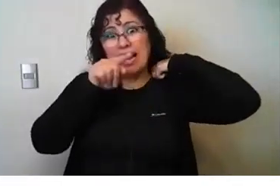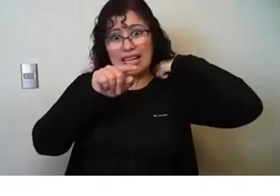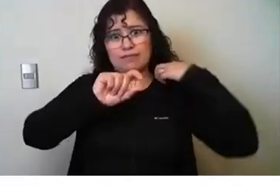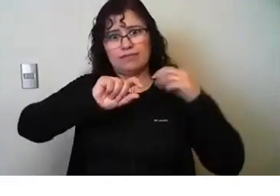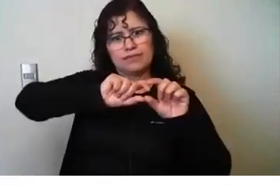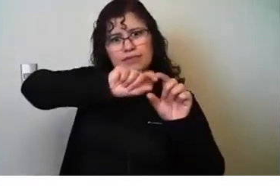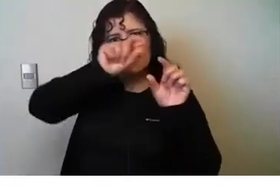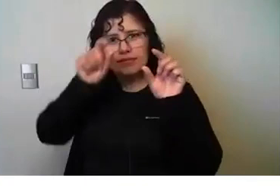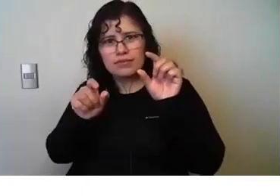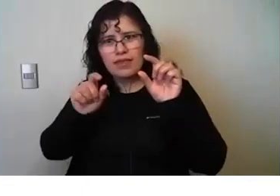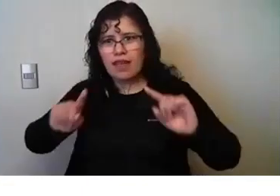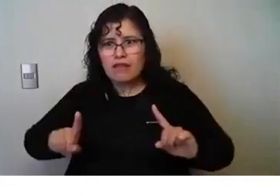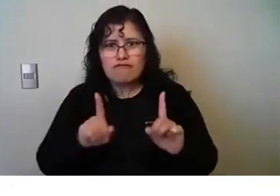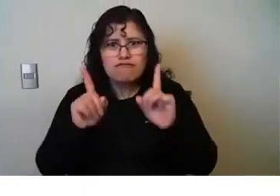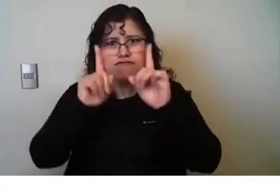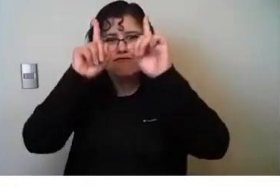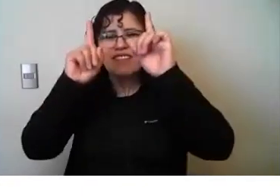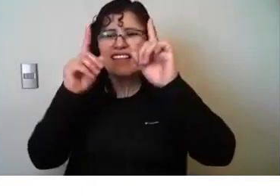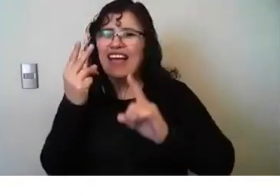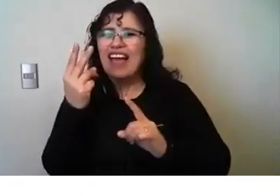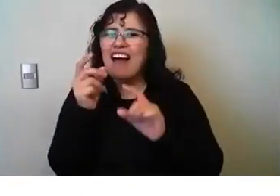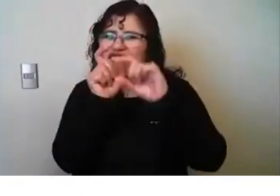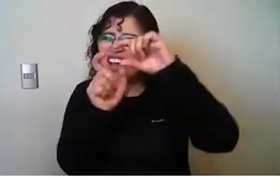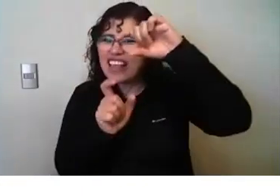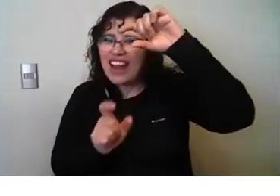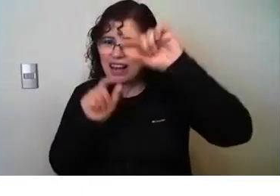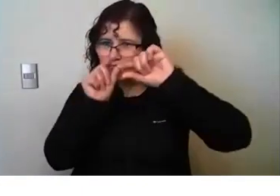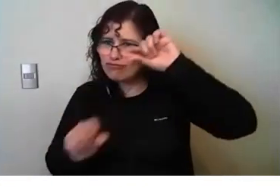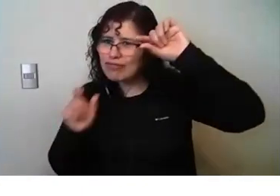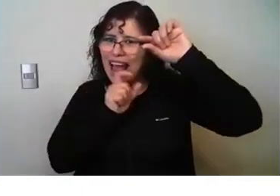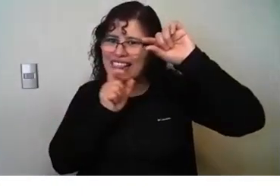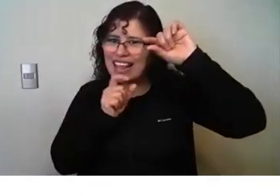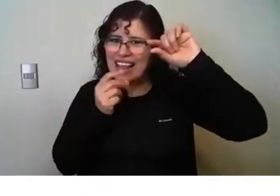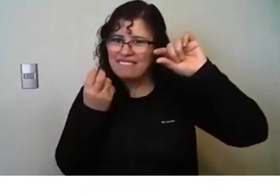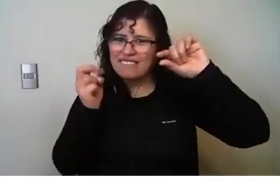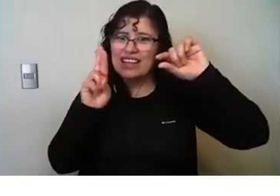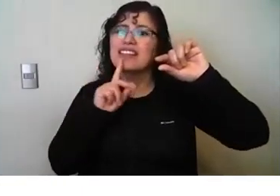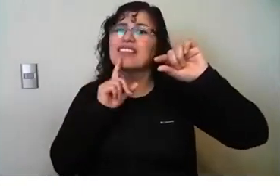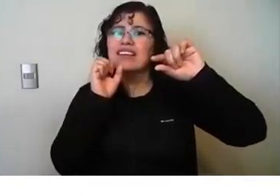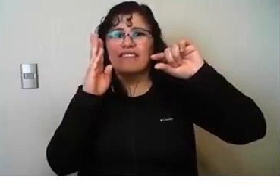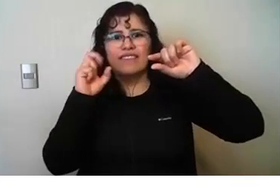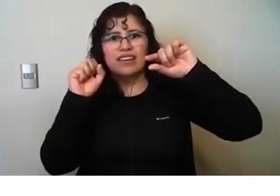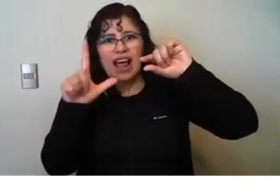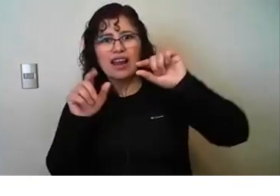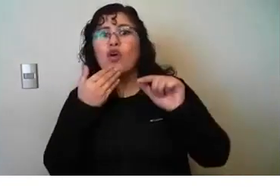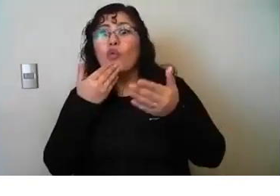podemos identificar ahí, la que está ascendiendo y la que cuando da esa vuelta ahí,